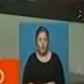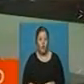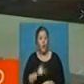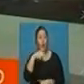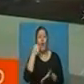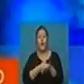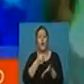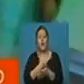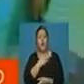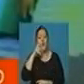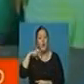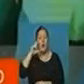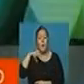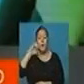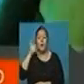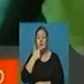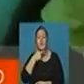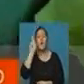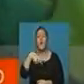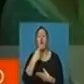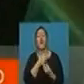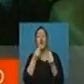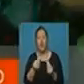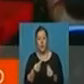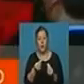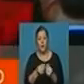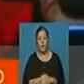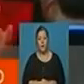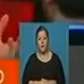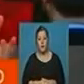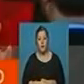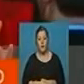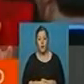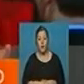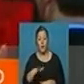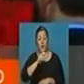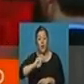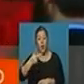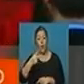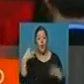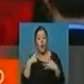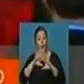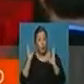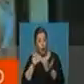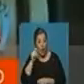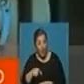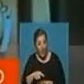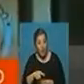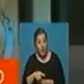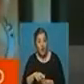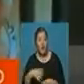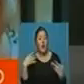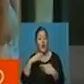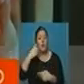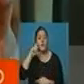la violencia en Filipinas, o uno de los orígenes posibles, está en el hecho de haber sido uno de los focos de la Segunda Guerra Mundial, estuvo parte de la Guerra del